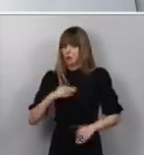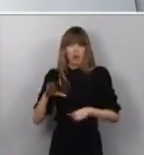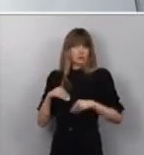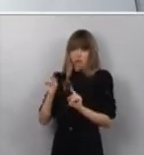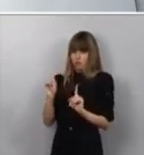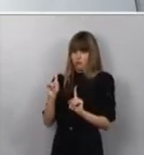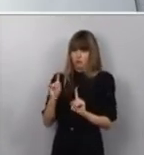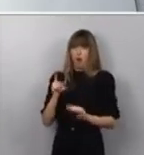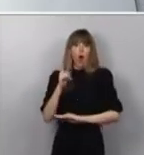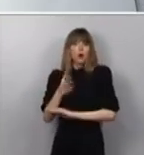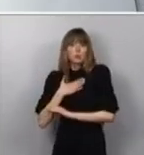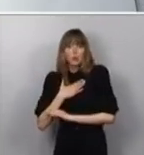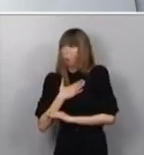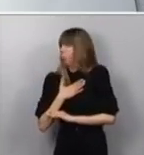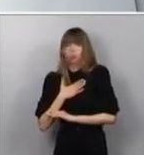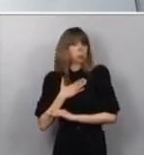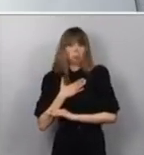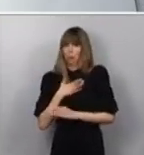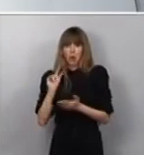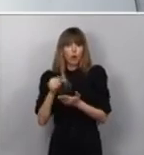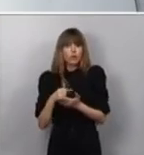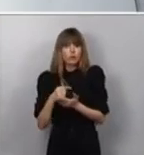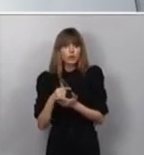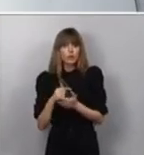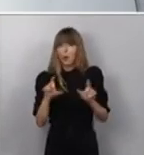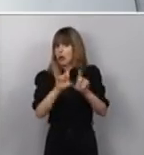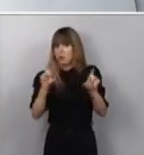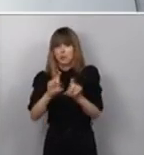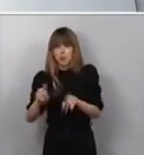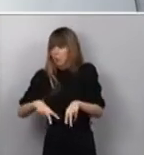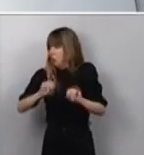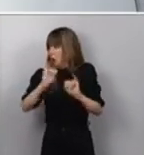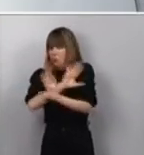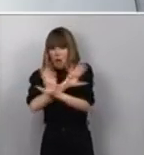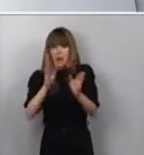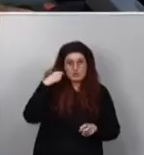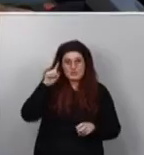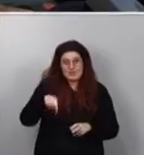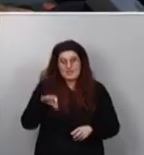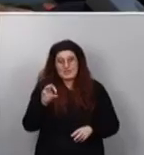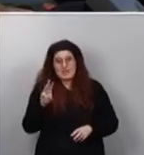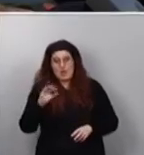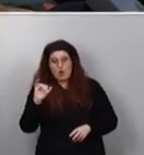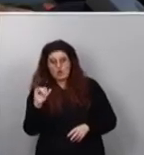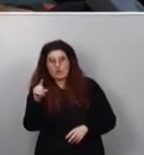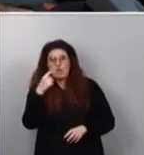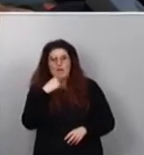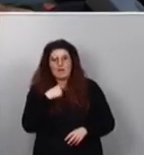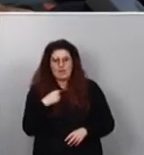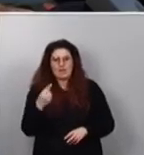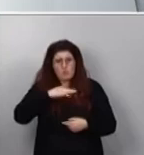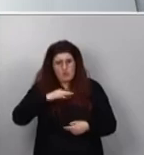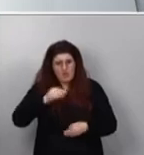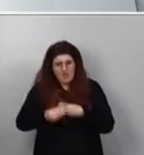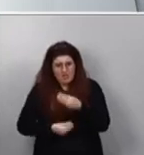hubo ninguna orden por mi parte para que se contratara en ningún caso con ninguna empresa durante la época de la pandemia sobre la petición de comparecencia Torres